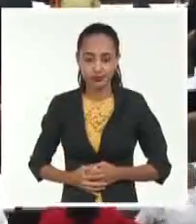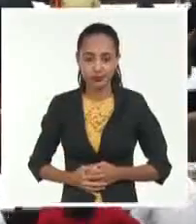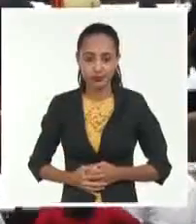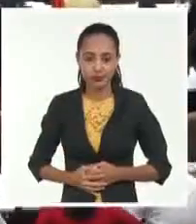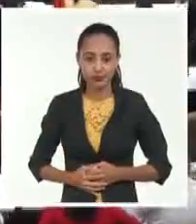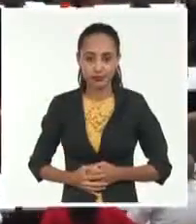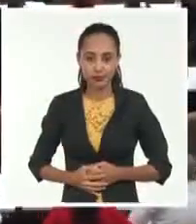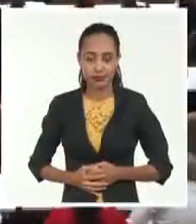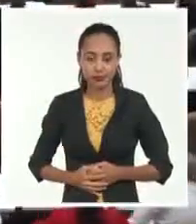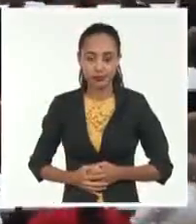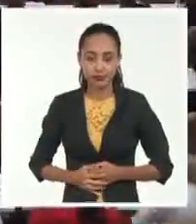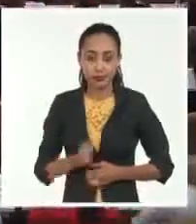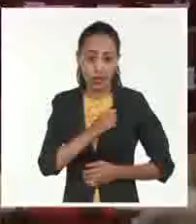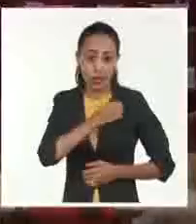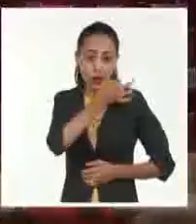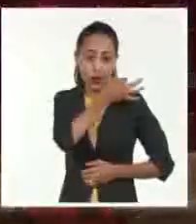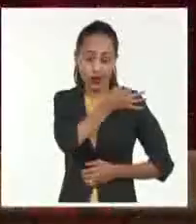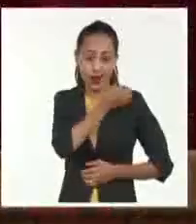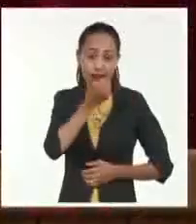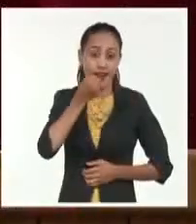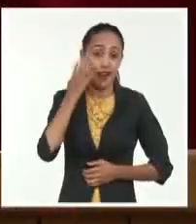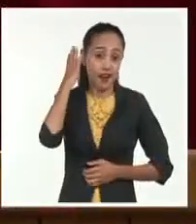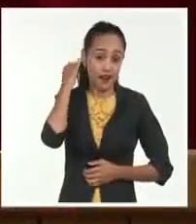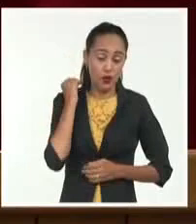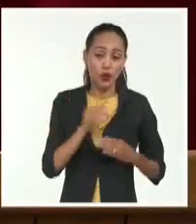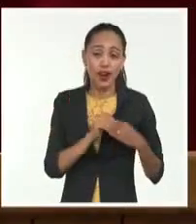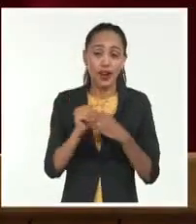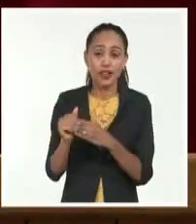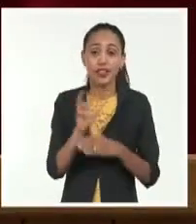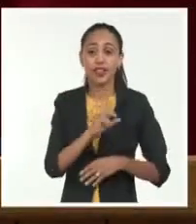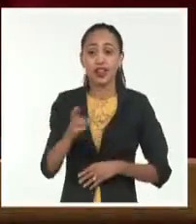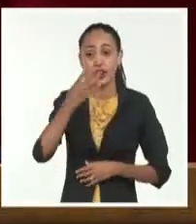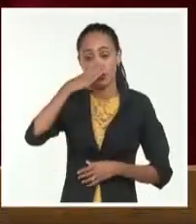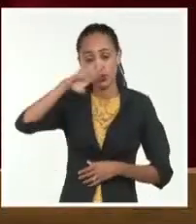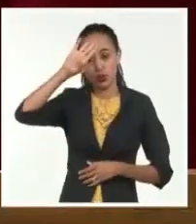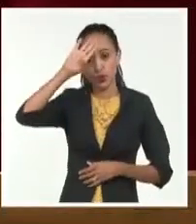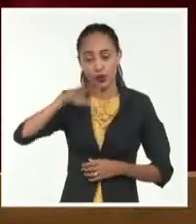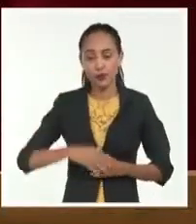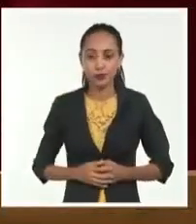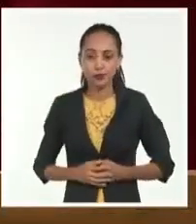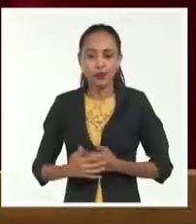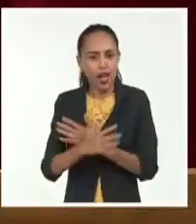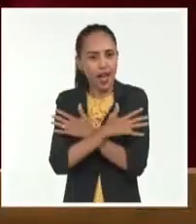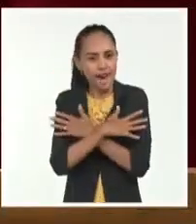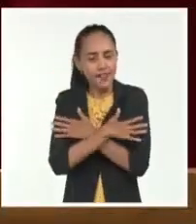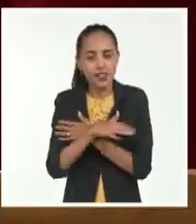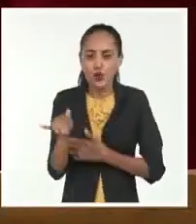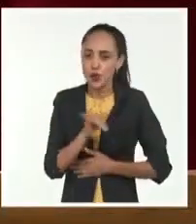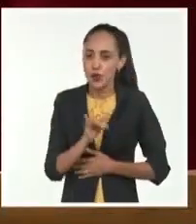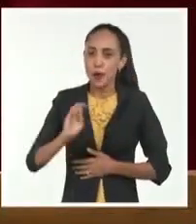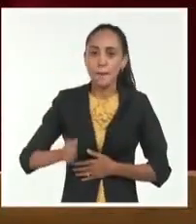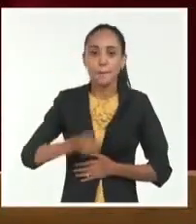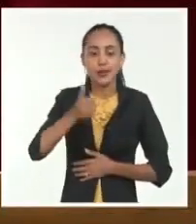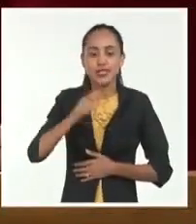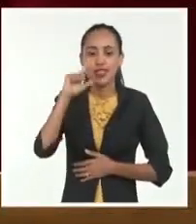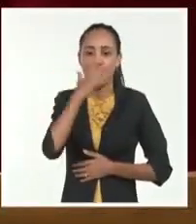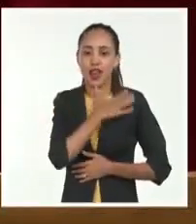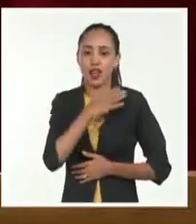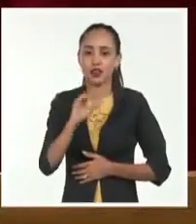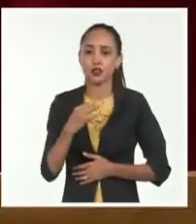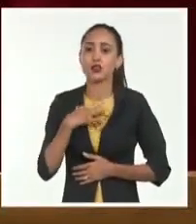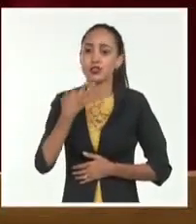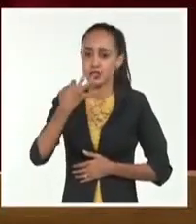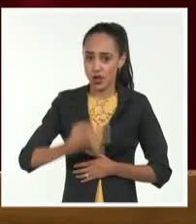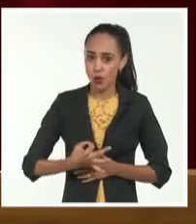Querido general de ejército Raúl Castro Ruz, líder de la Revolución Cubana. Mi abrazo también para el presidente Lasso, que estoy seguro que